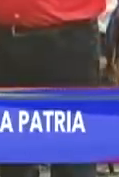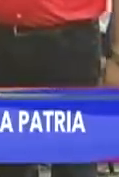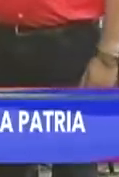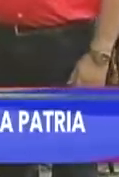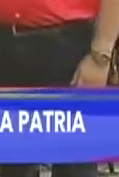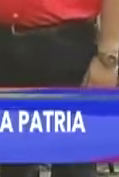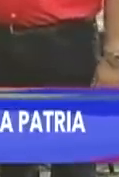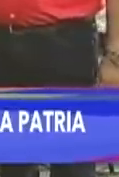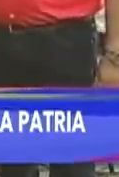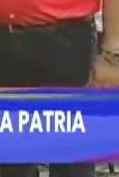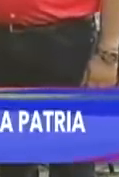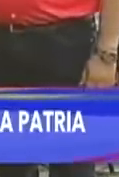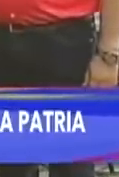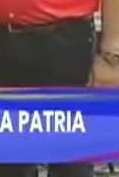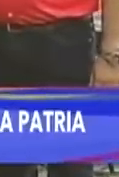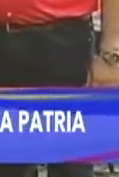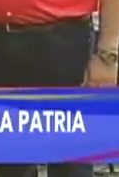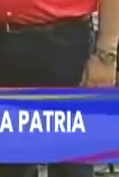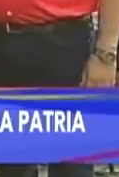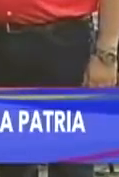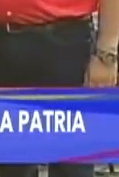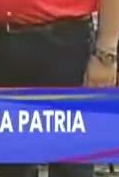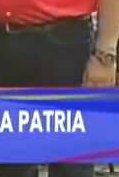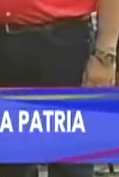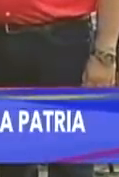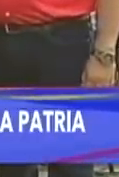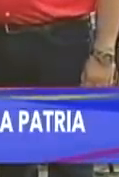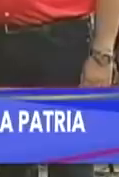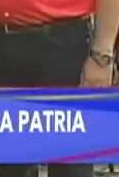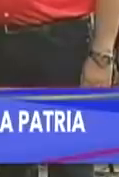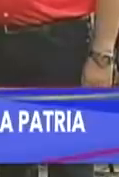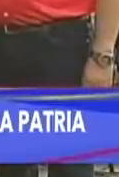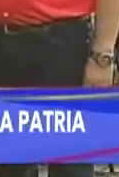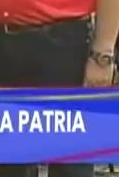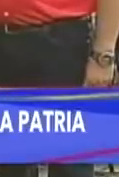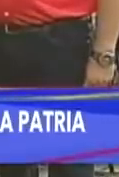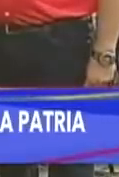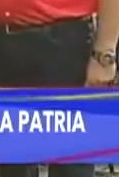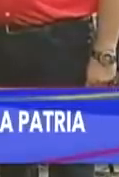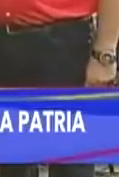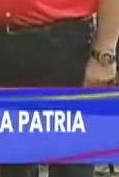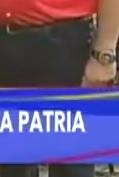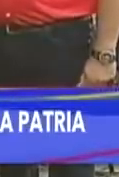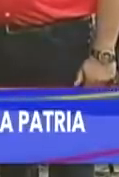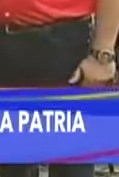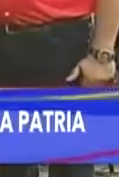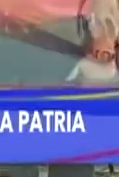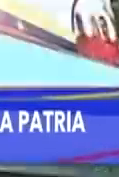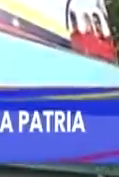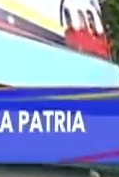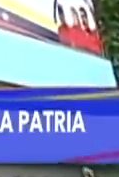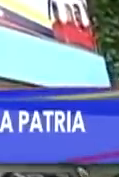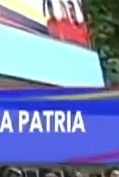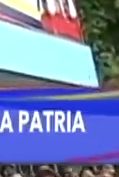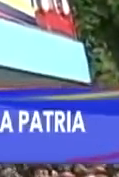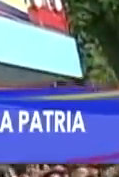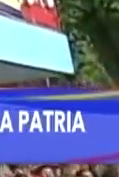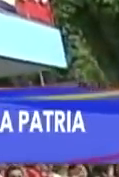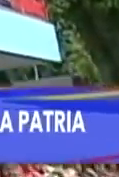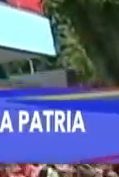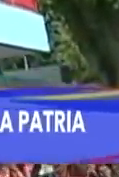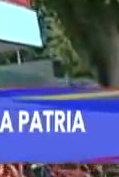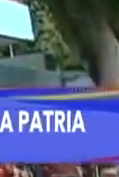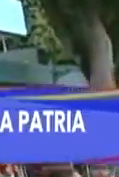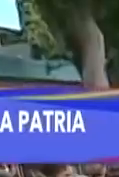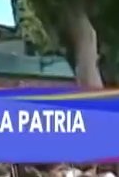este noble pueblo que usted hoy le va a entregar totalmente nuevo,